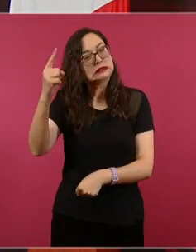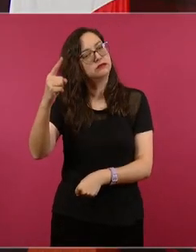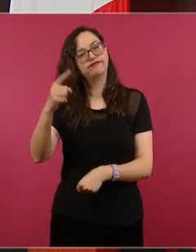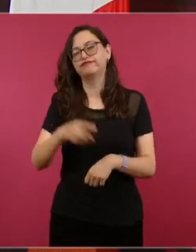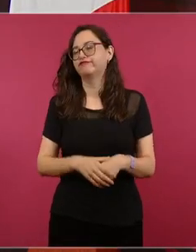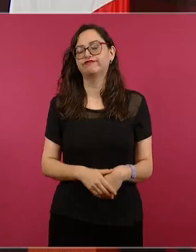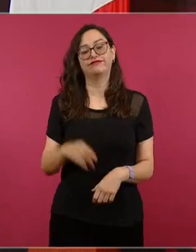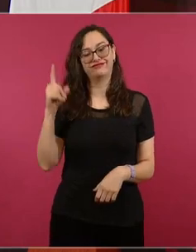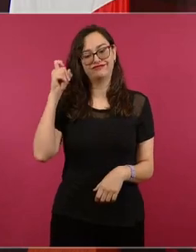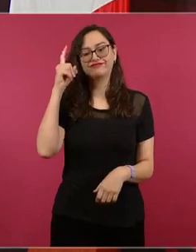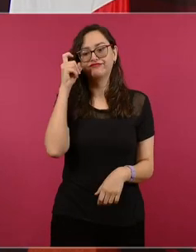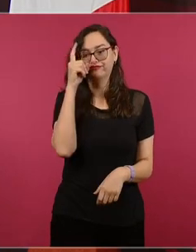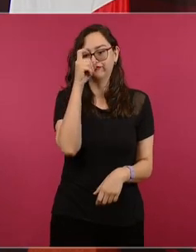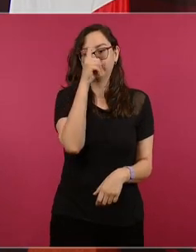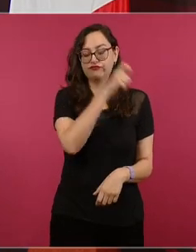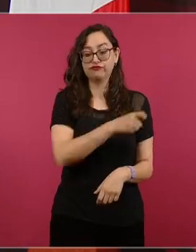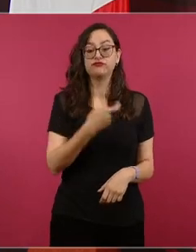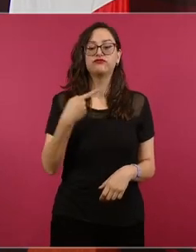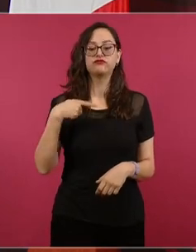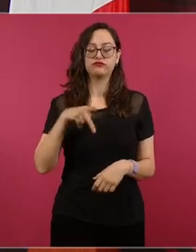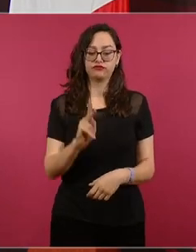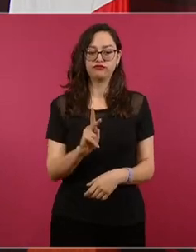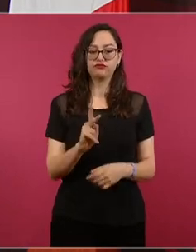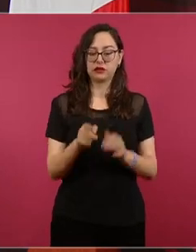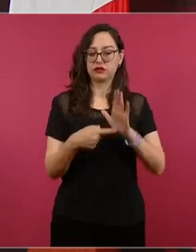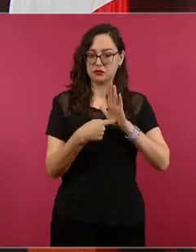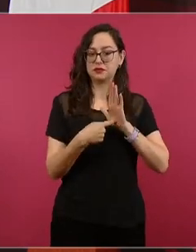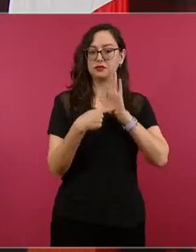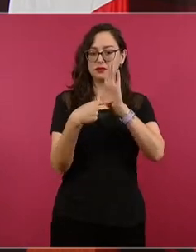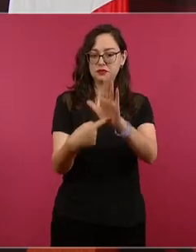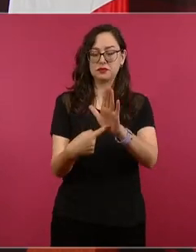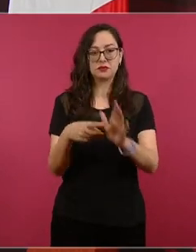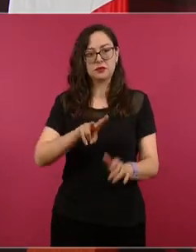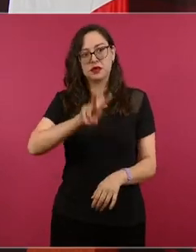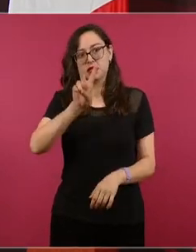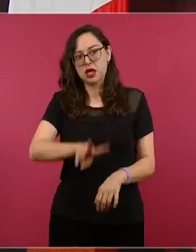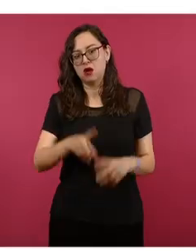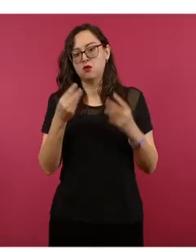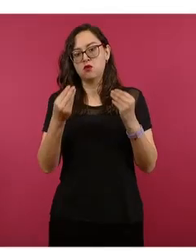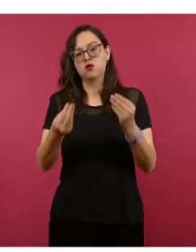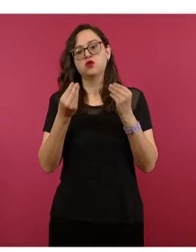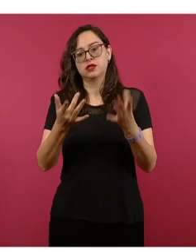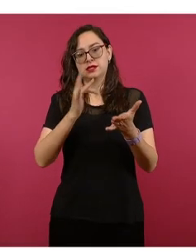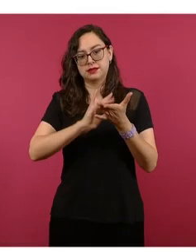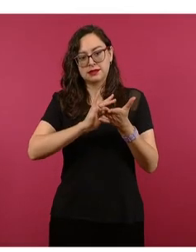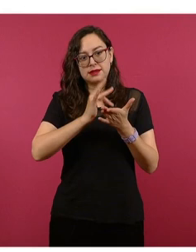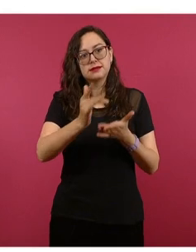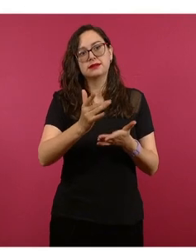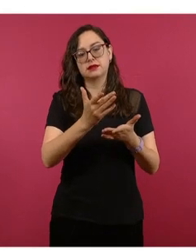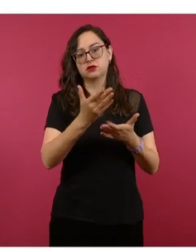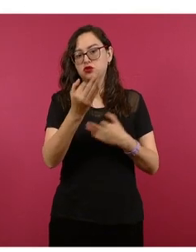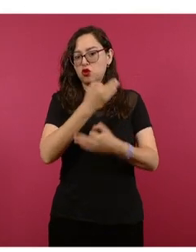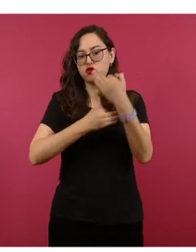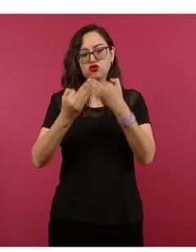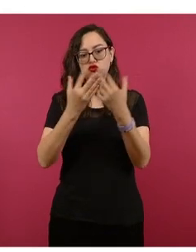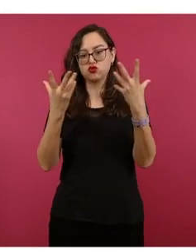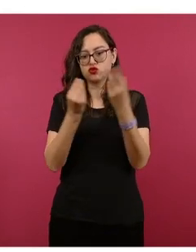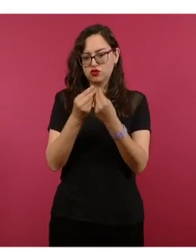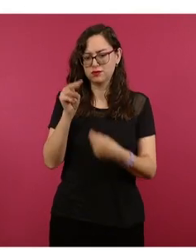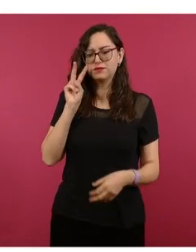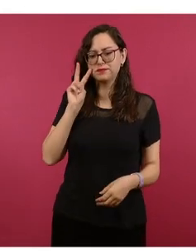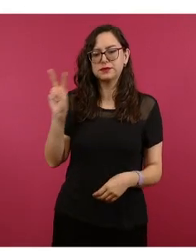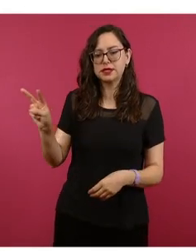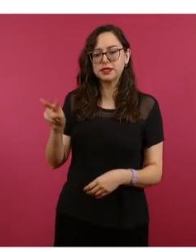reconocimiento a ellos, a los que trabajan en Tamaulipas, en las policías